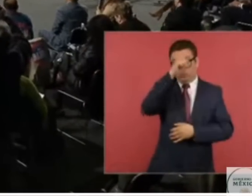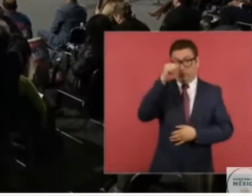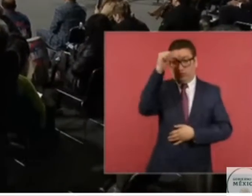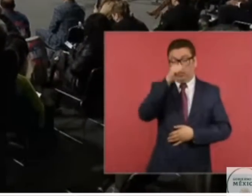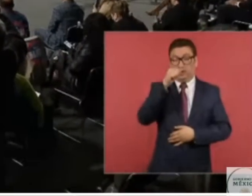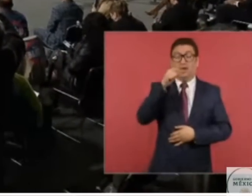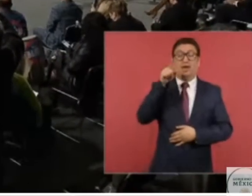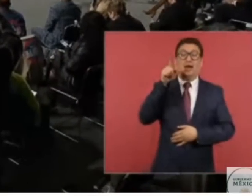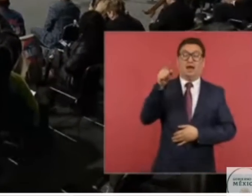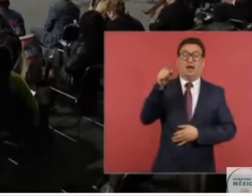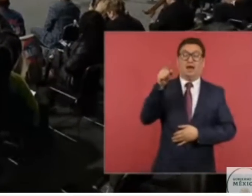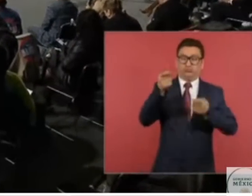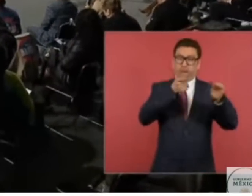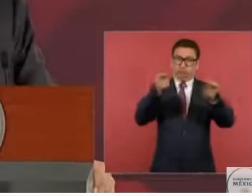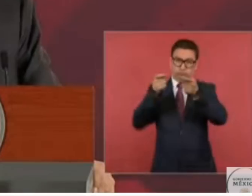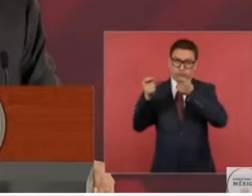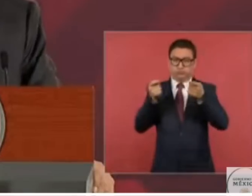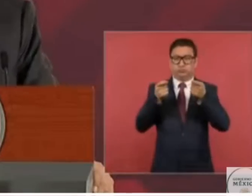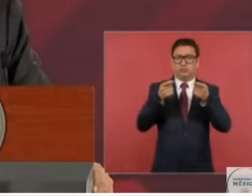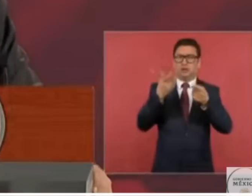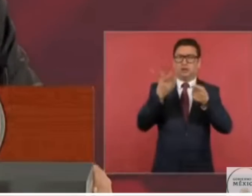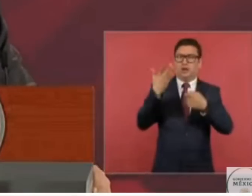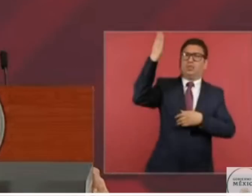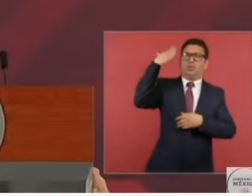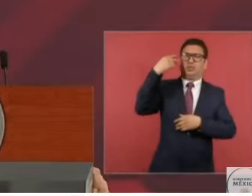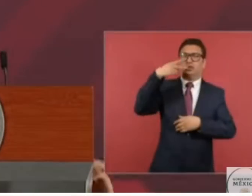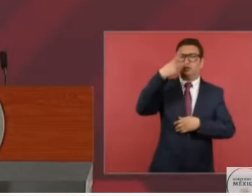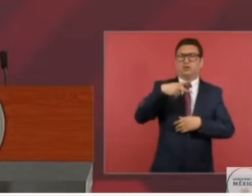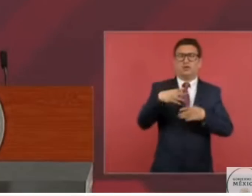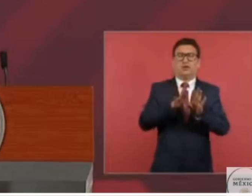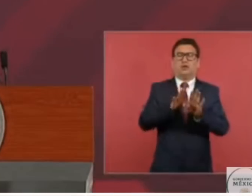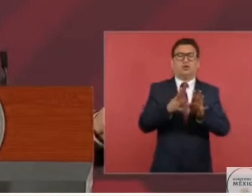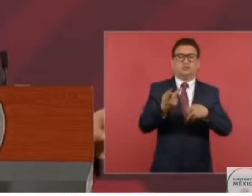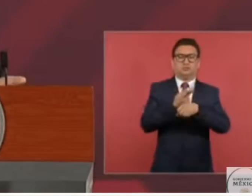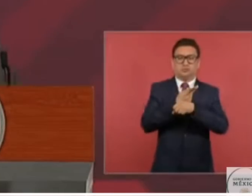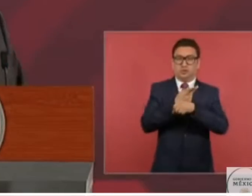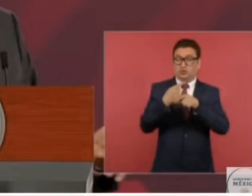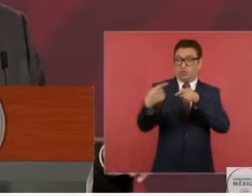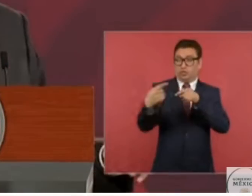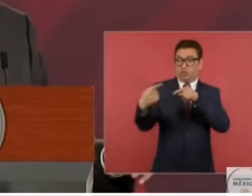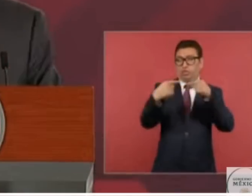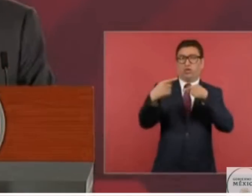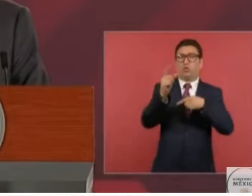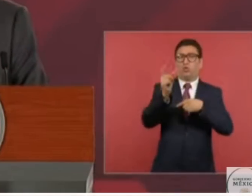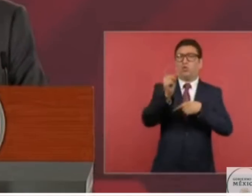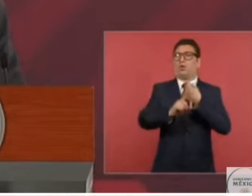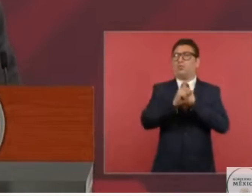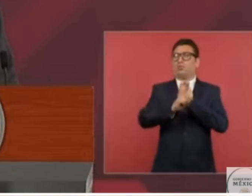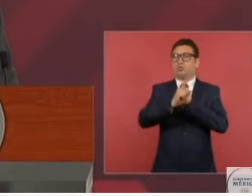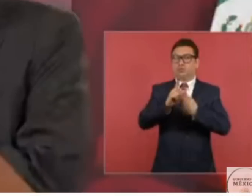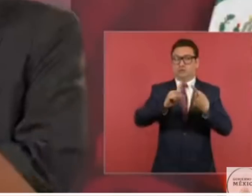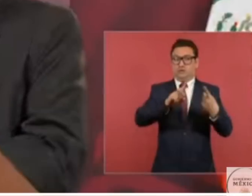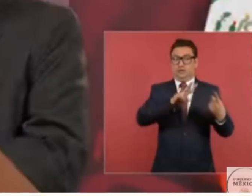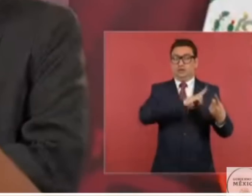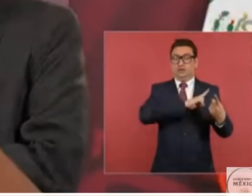Los únicos pleitos que habían eran cuando no se ponían de acuerdo el virrey